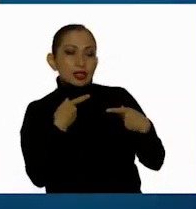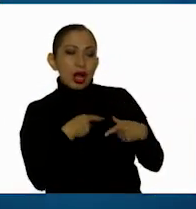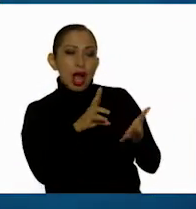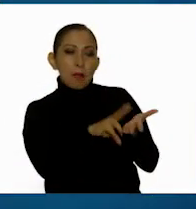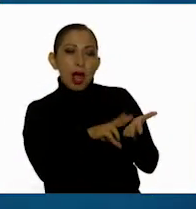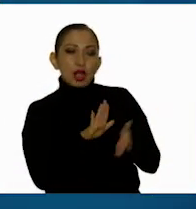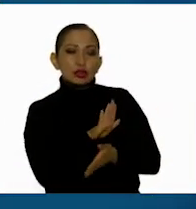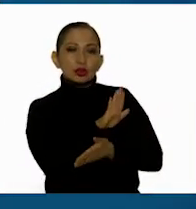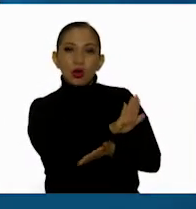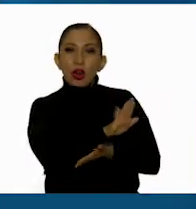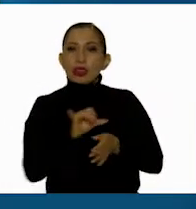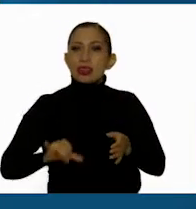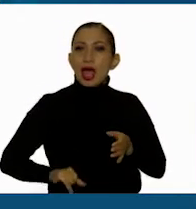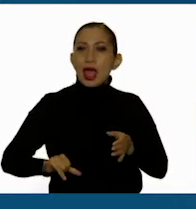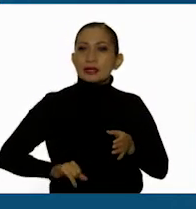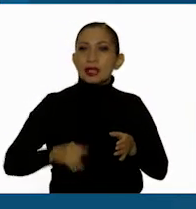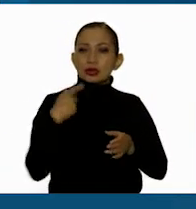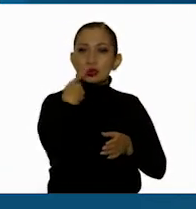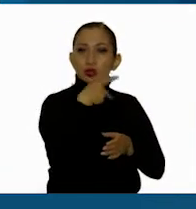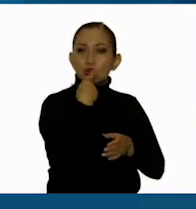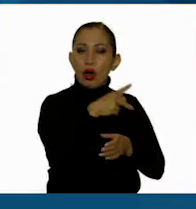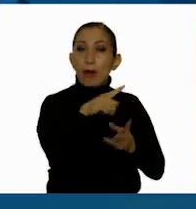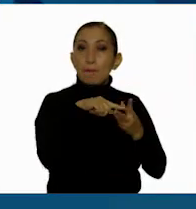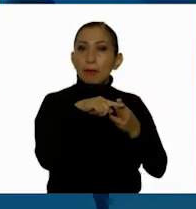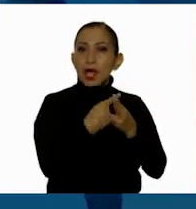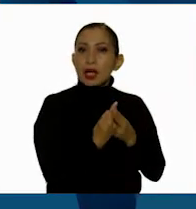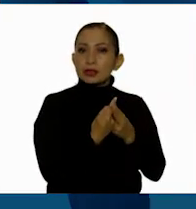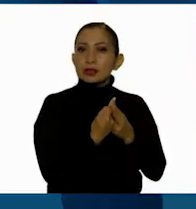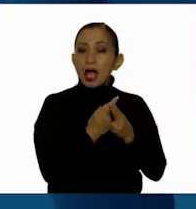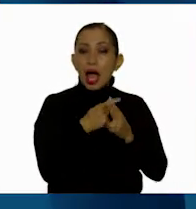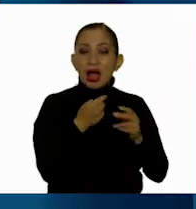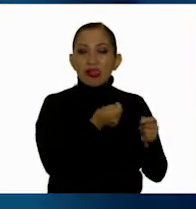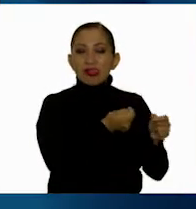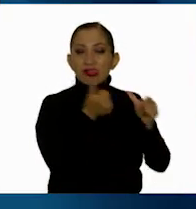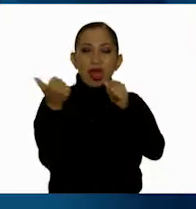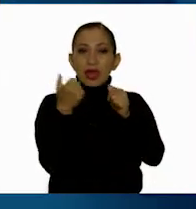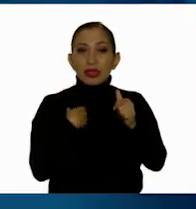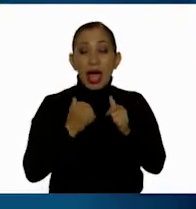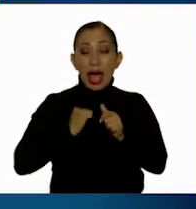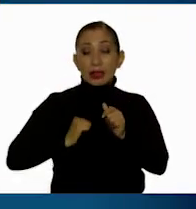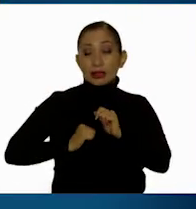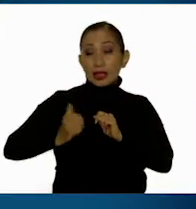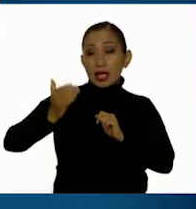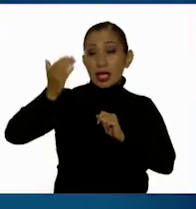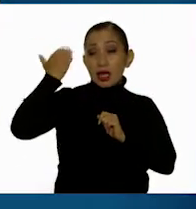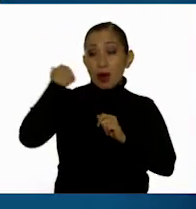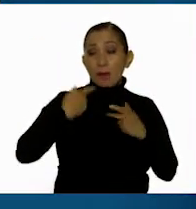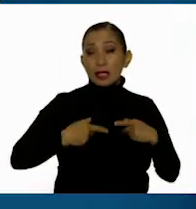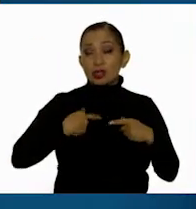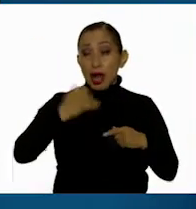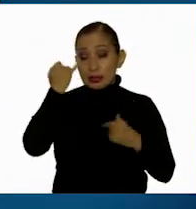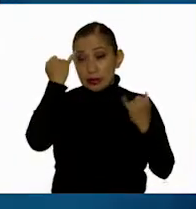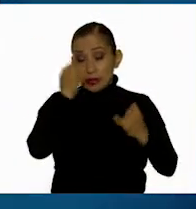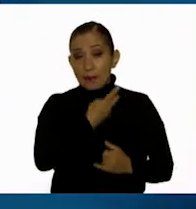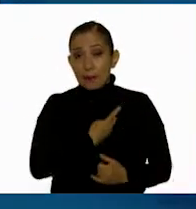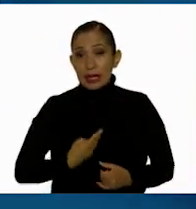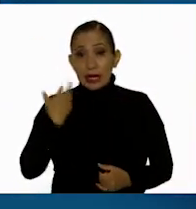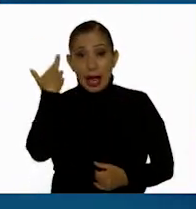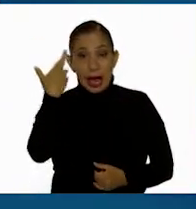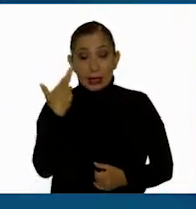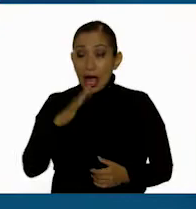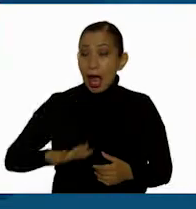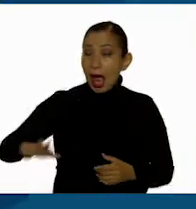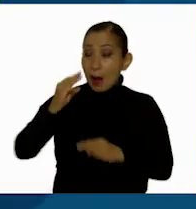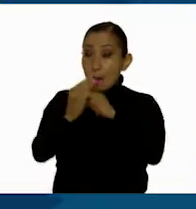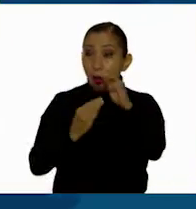valores propios e intereses particulares, comienza a desplazar la doctrina de la añeja sociedad virreinal. El mundo